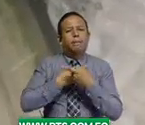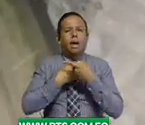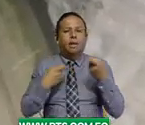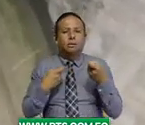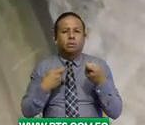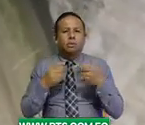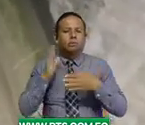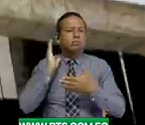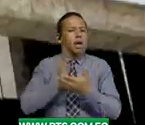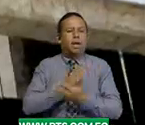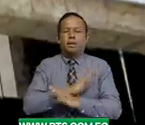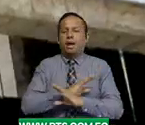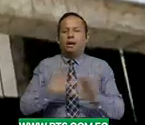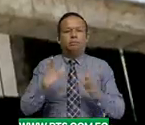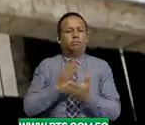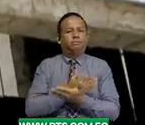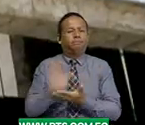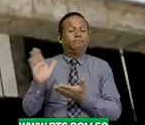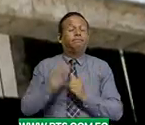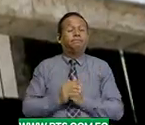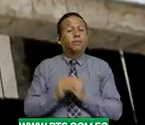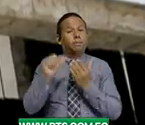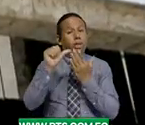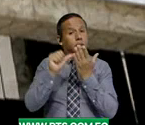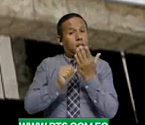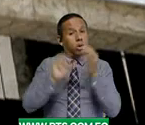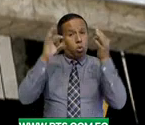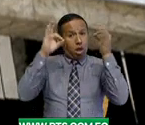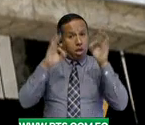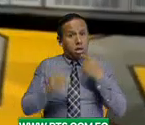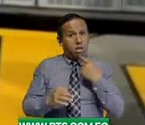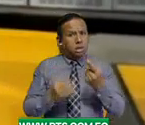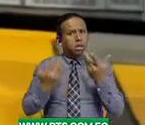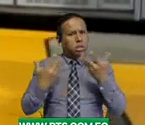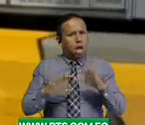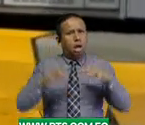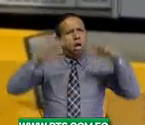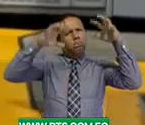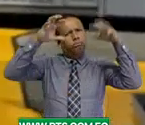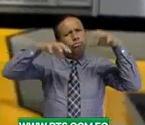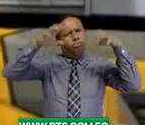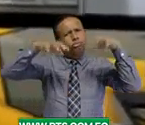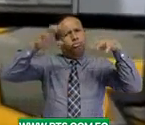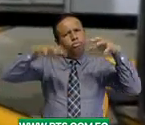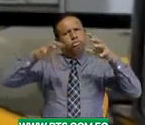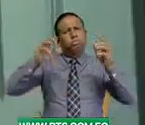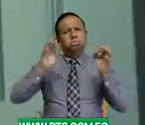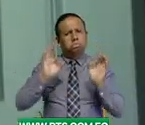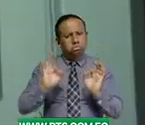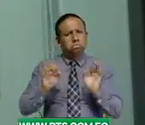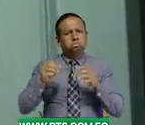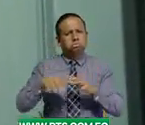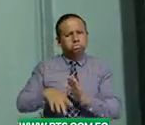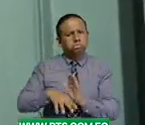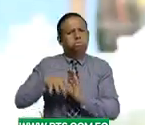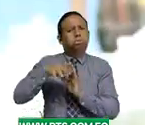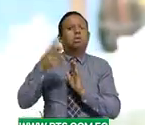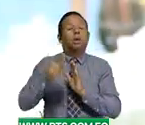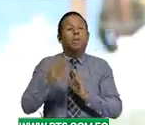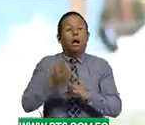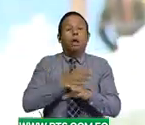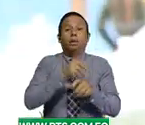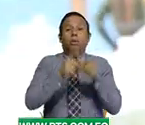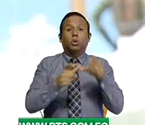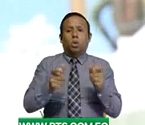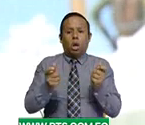suspende. El Ministerio de Energía indica que la mejora en el sistema eléctrico se da también por un manejo eficiente de los recursos.